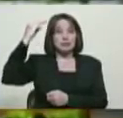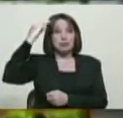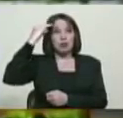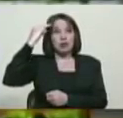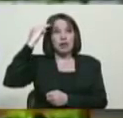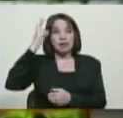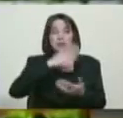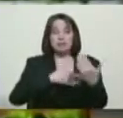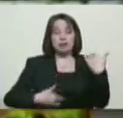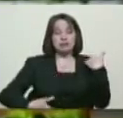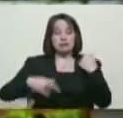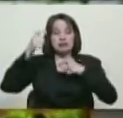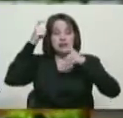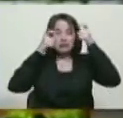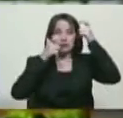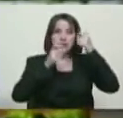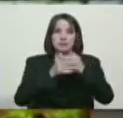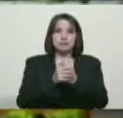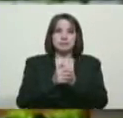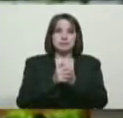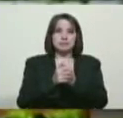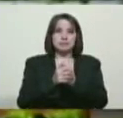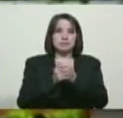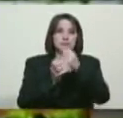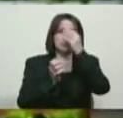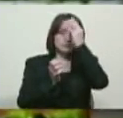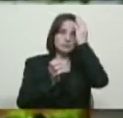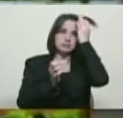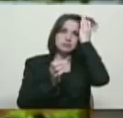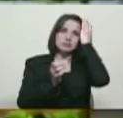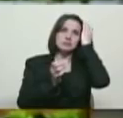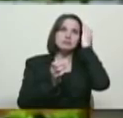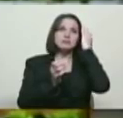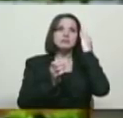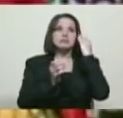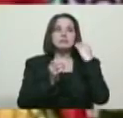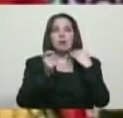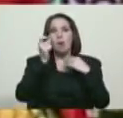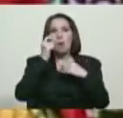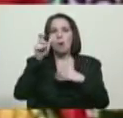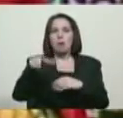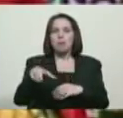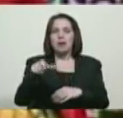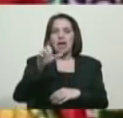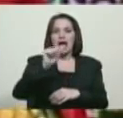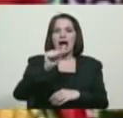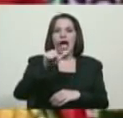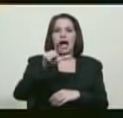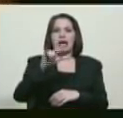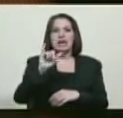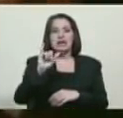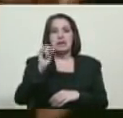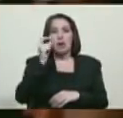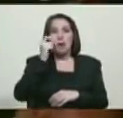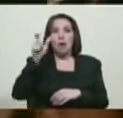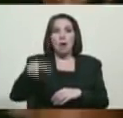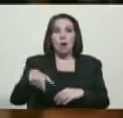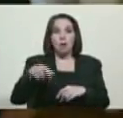comandante Chávez, el comandante Fausto Alí Rodríguez Araque,